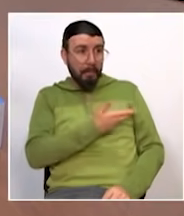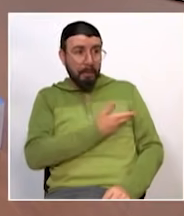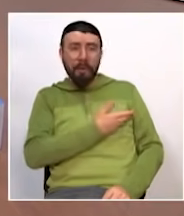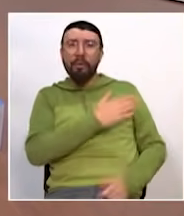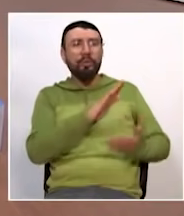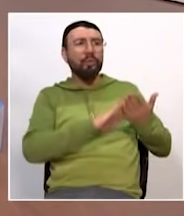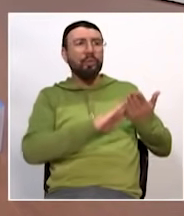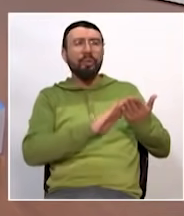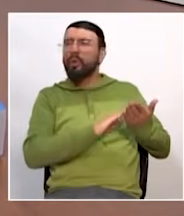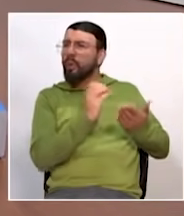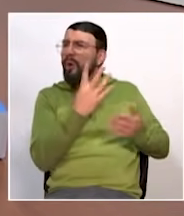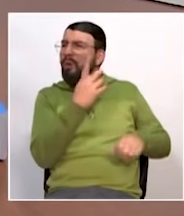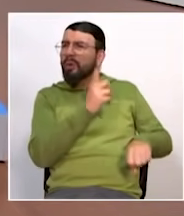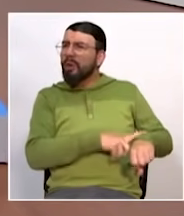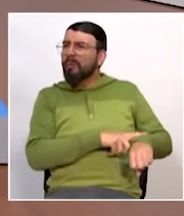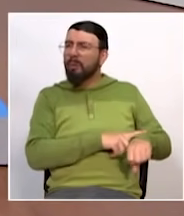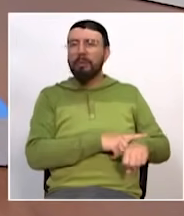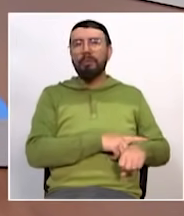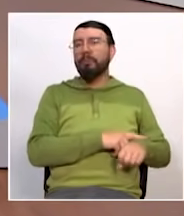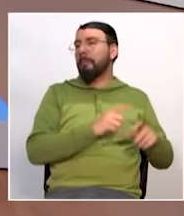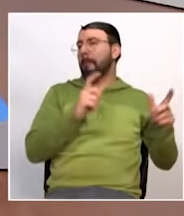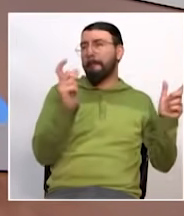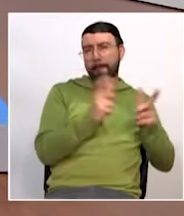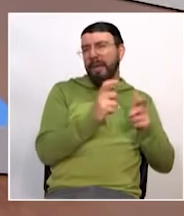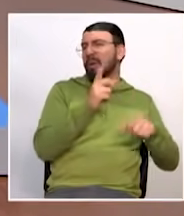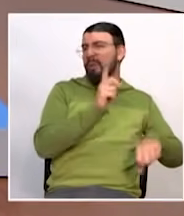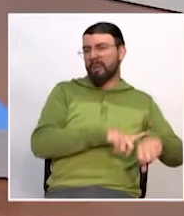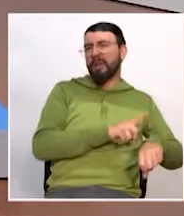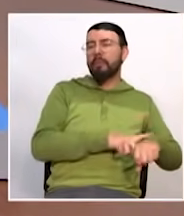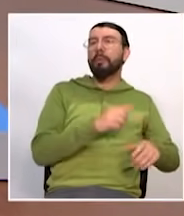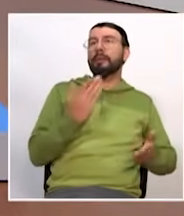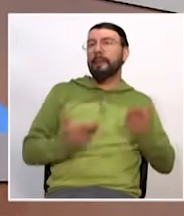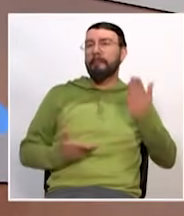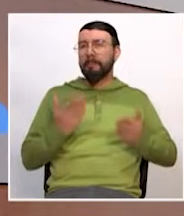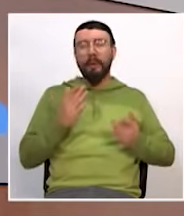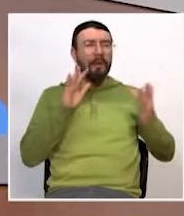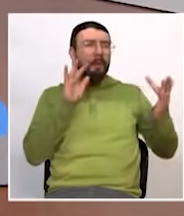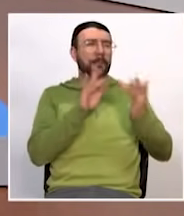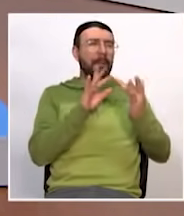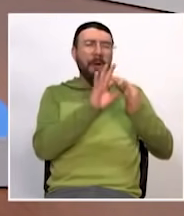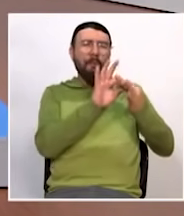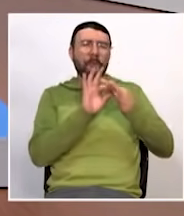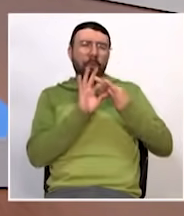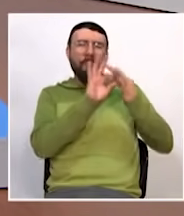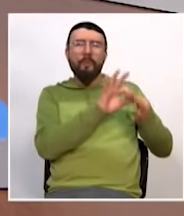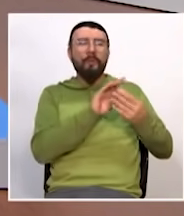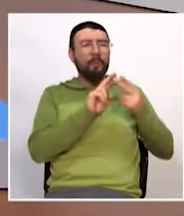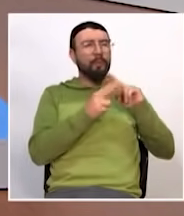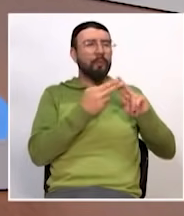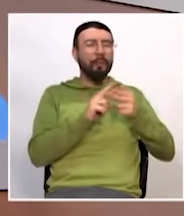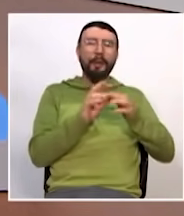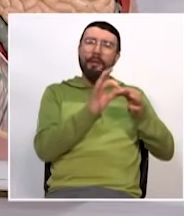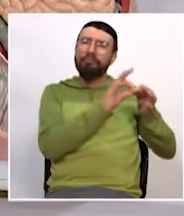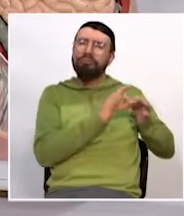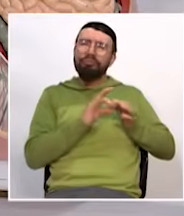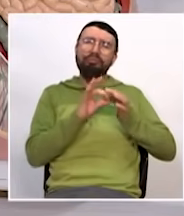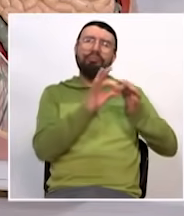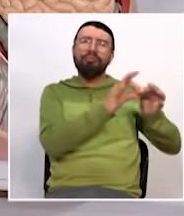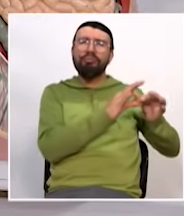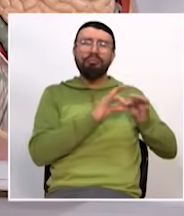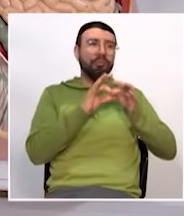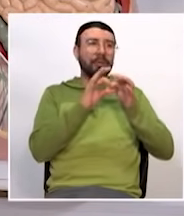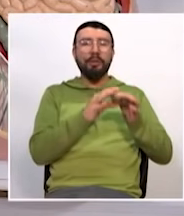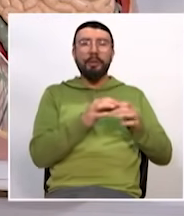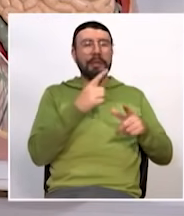cuánto tiempo es menos tiempo sobretodo todo depende de la relación si es una relación armónica no cuesta